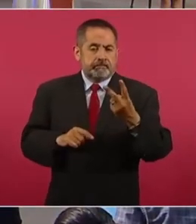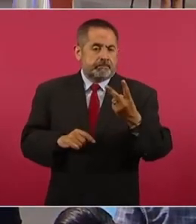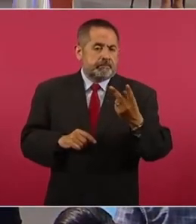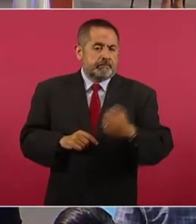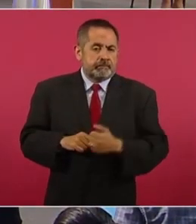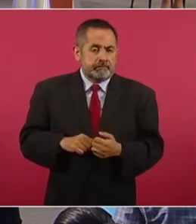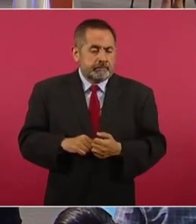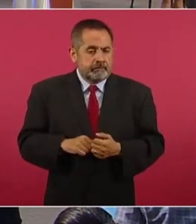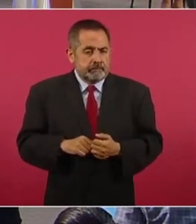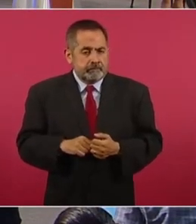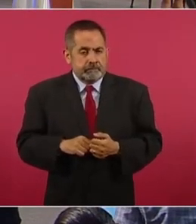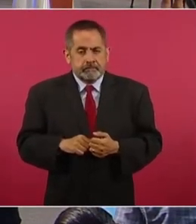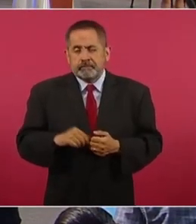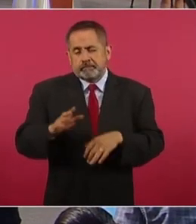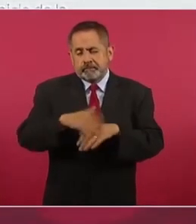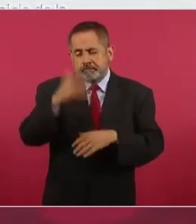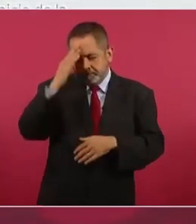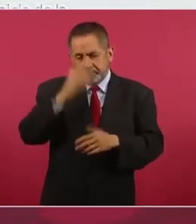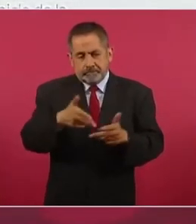porque en el caso de homicidio